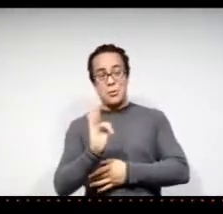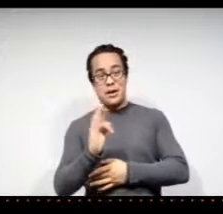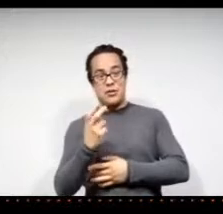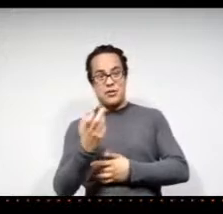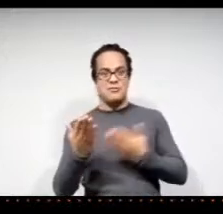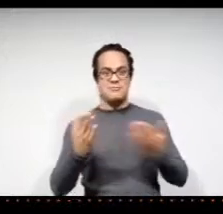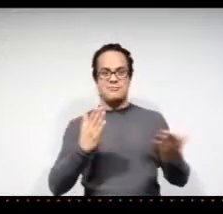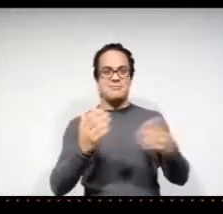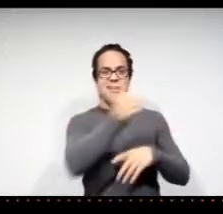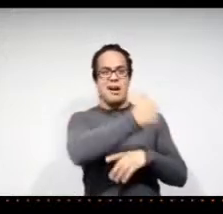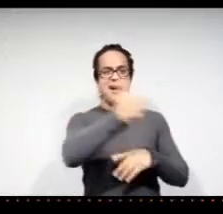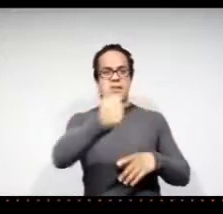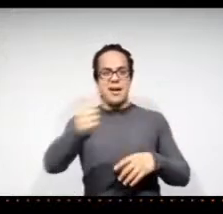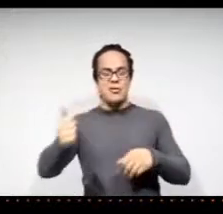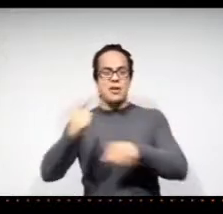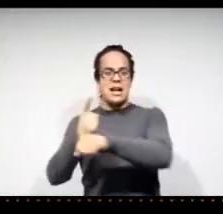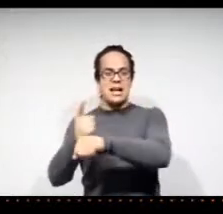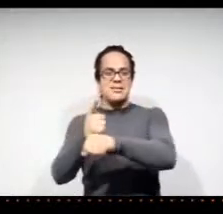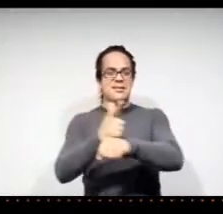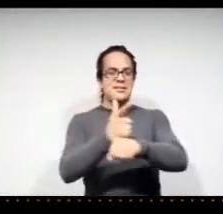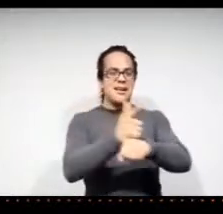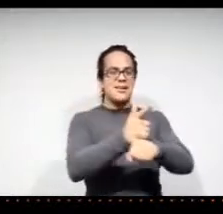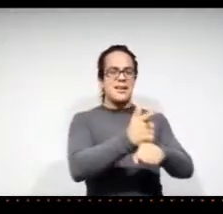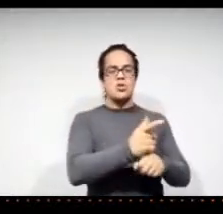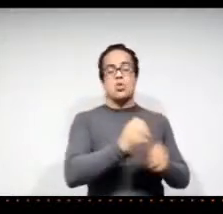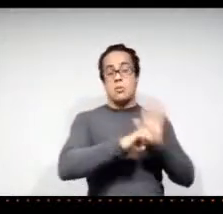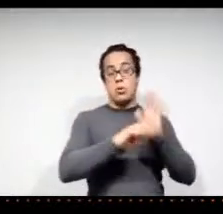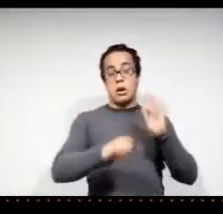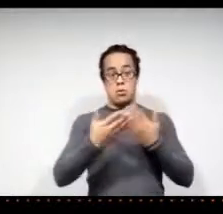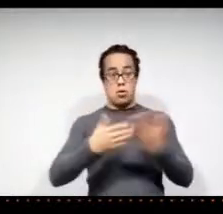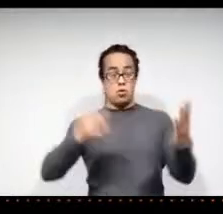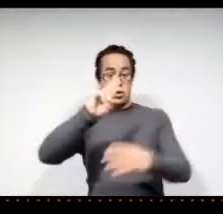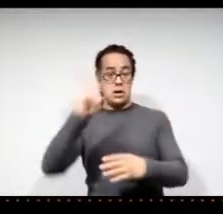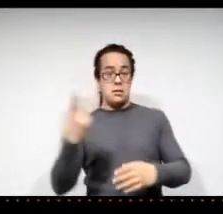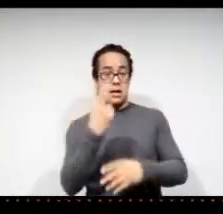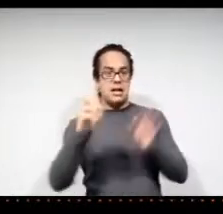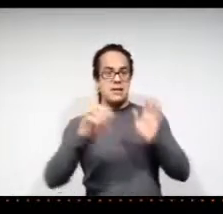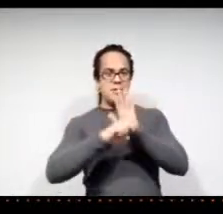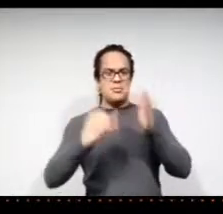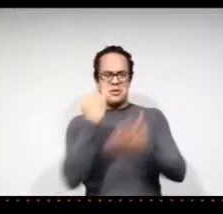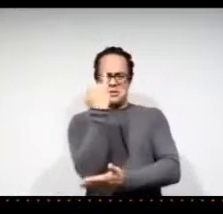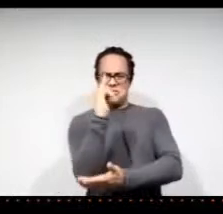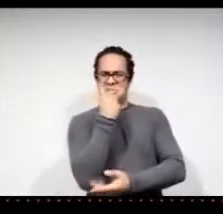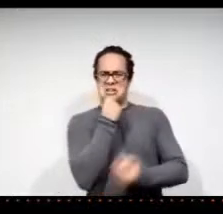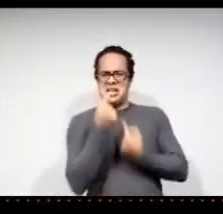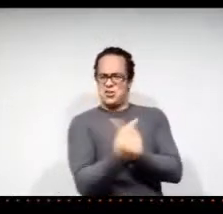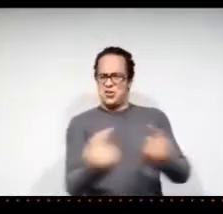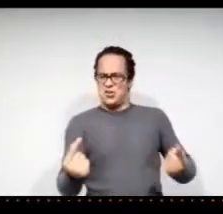de cada carrera, ¿no? Y ahorita hablando de educación superior nada más, ¿no? Sí, porque por ejemplo el kinder hacerlo virtual sí está